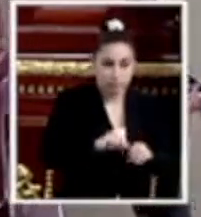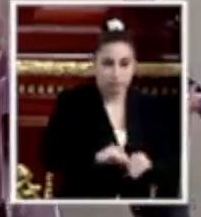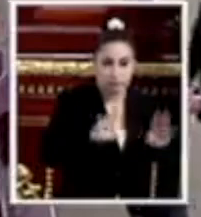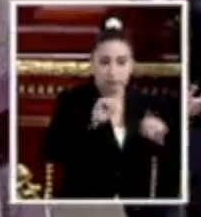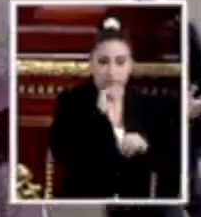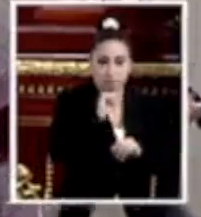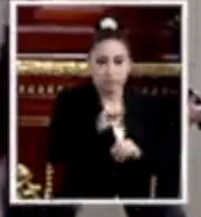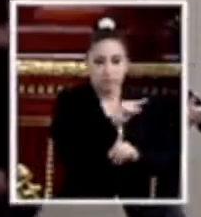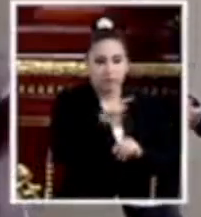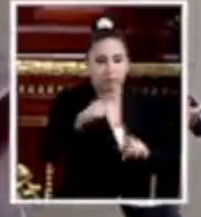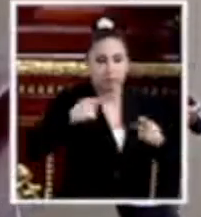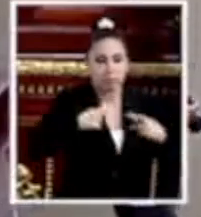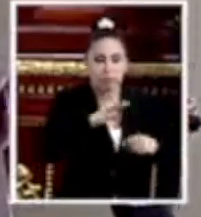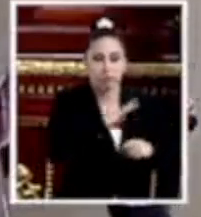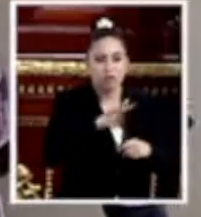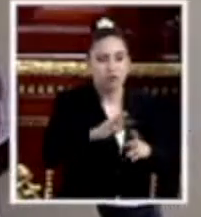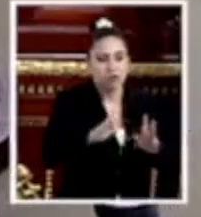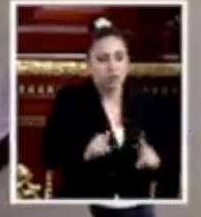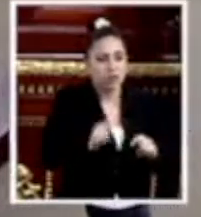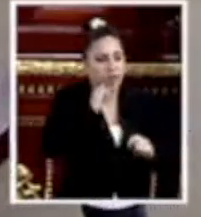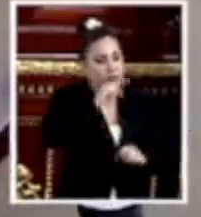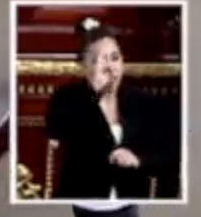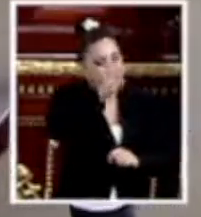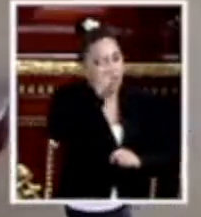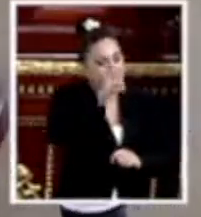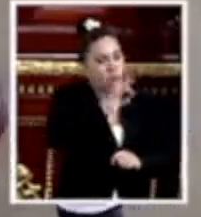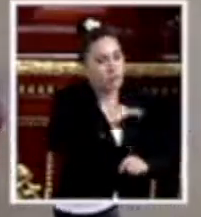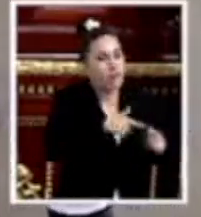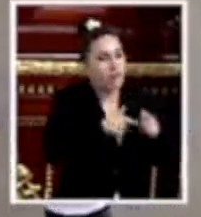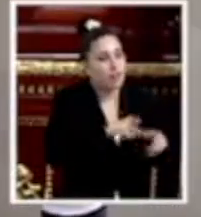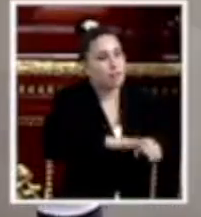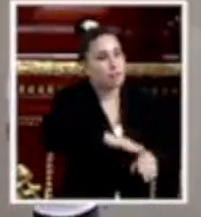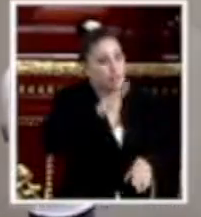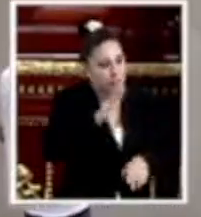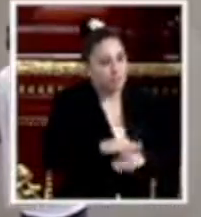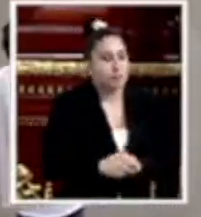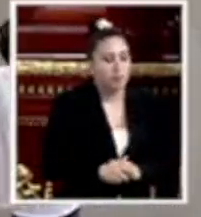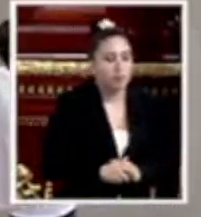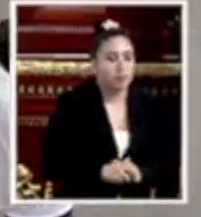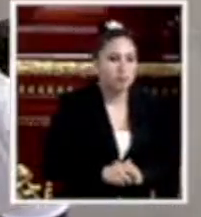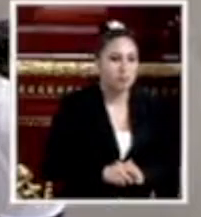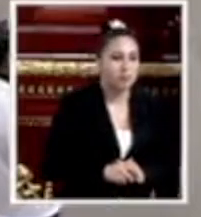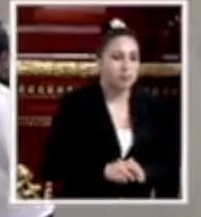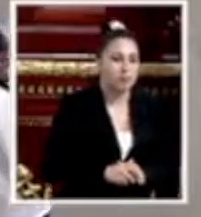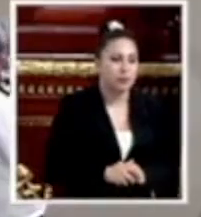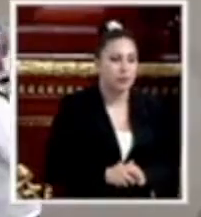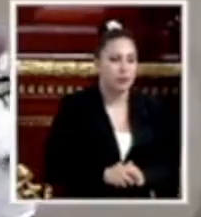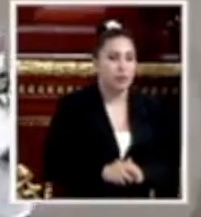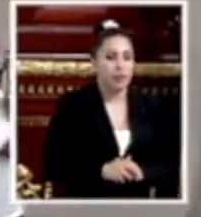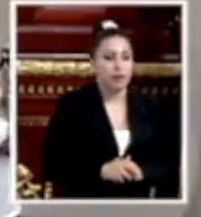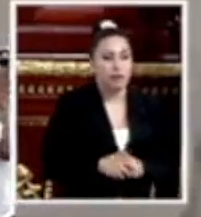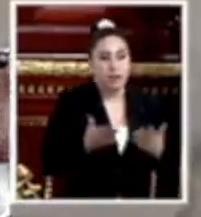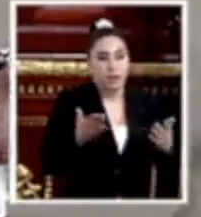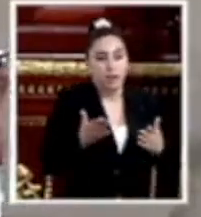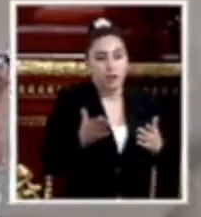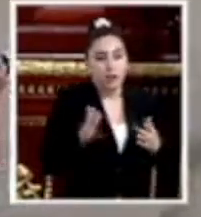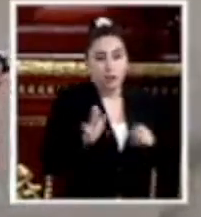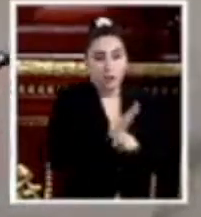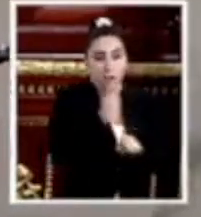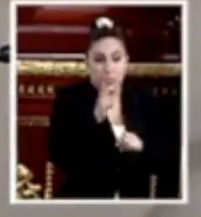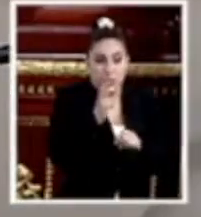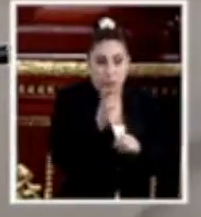la arbitrariedad en su aplicación. Es así que estos